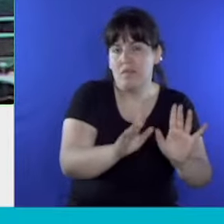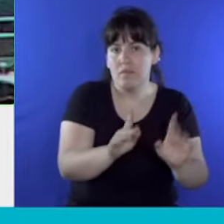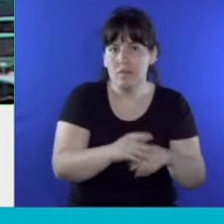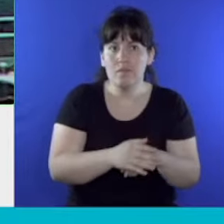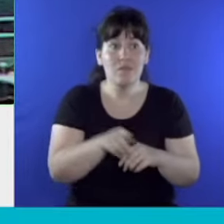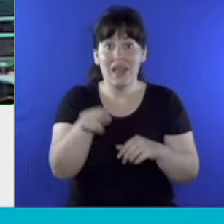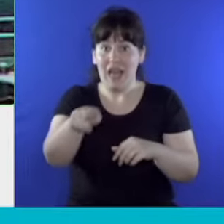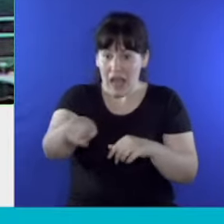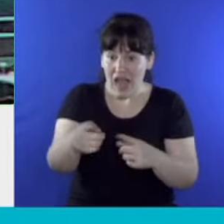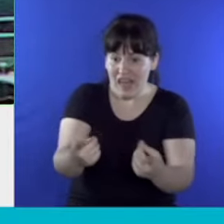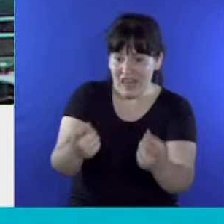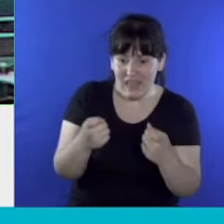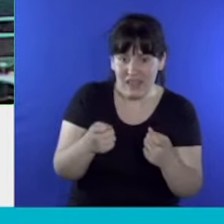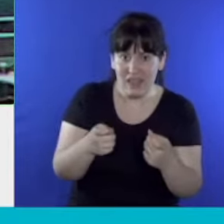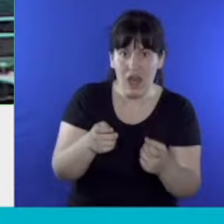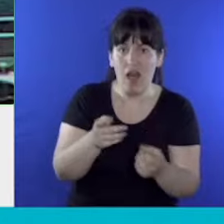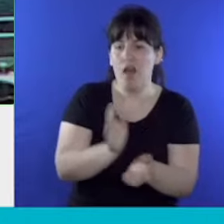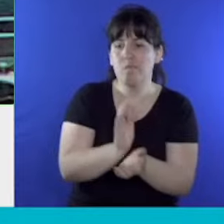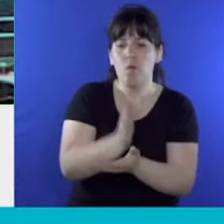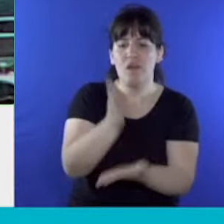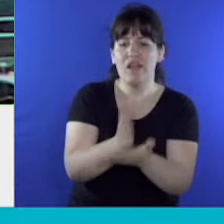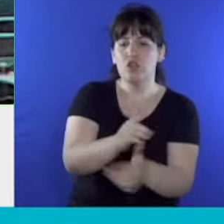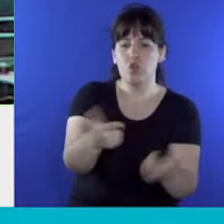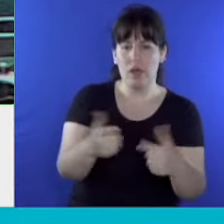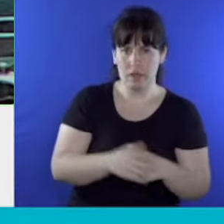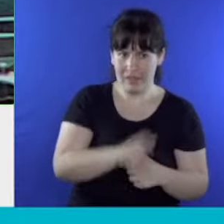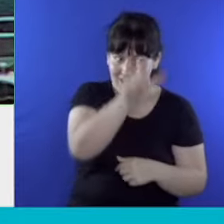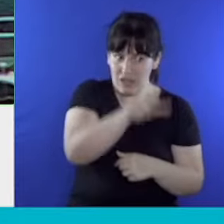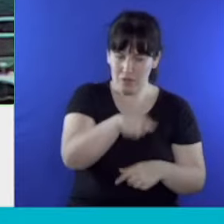una necesidad no hay un derecho.